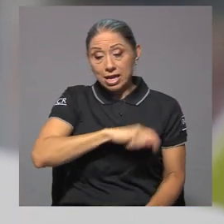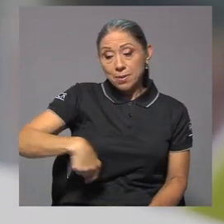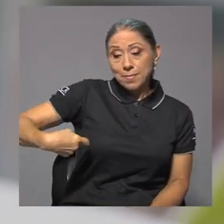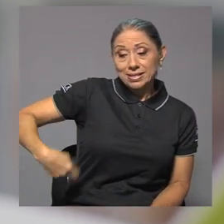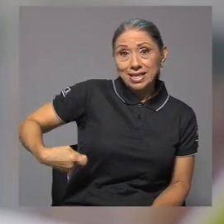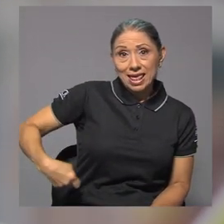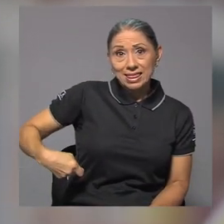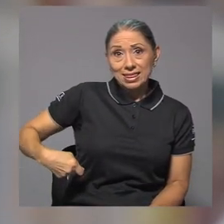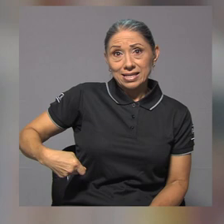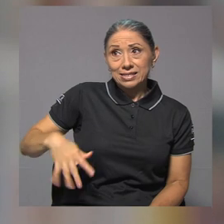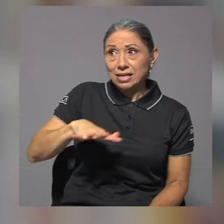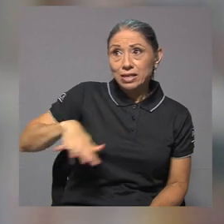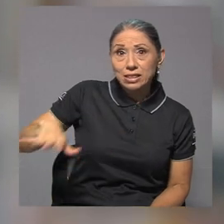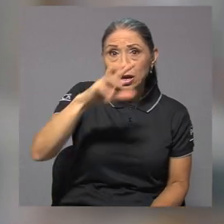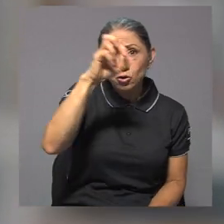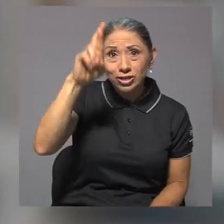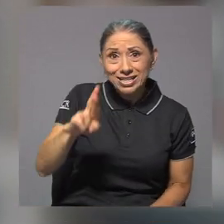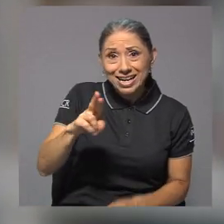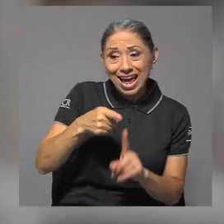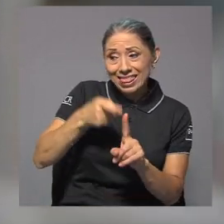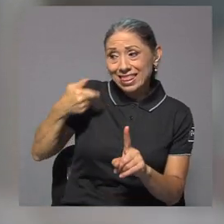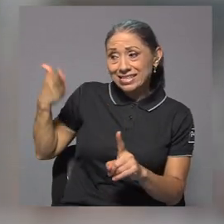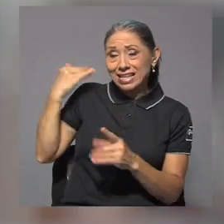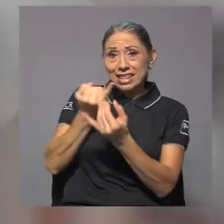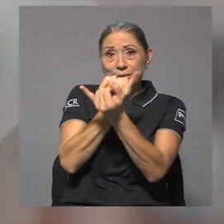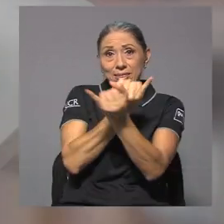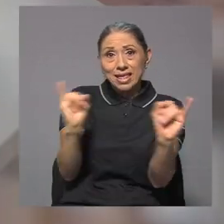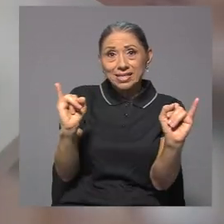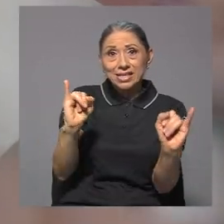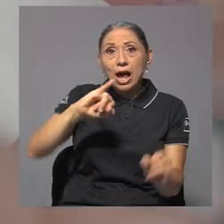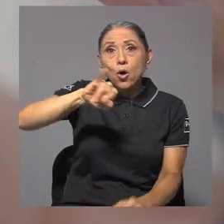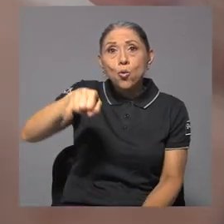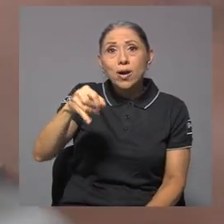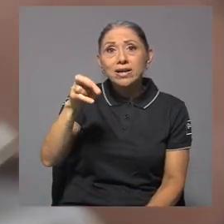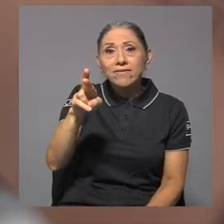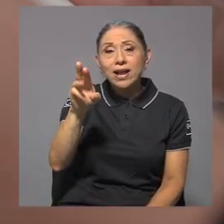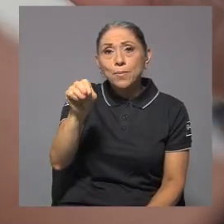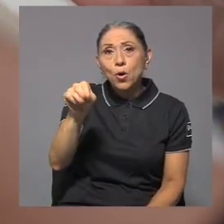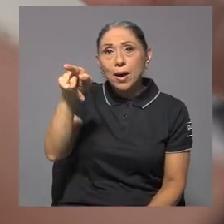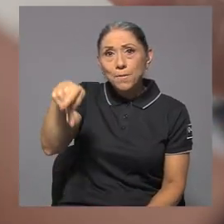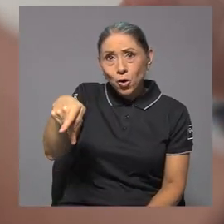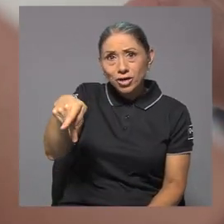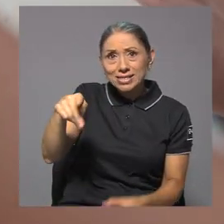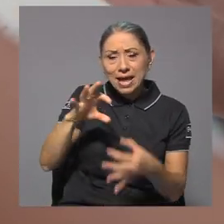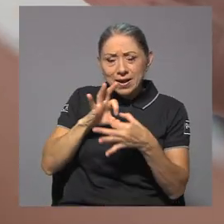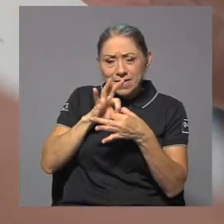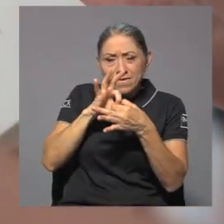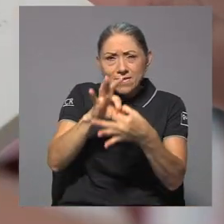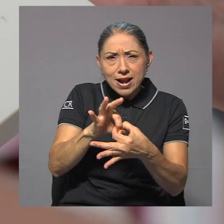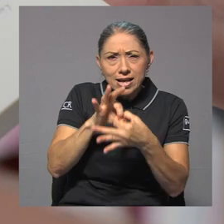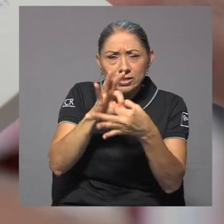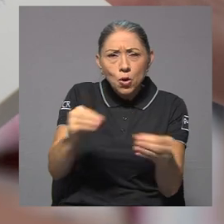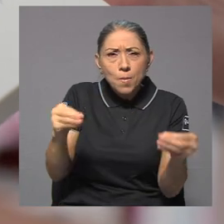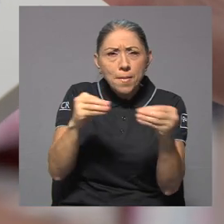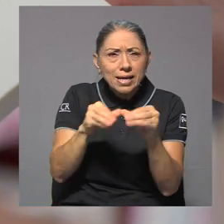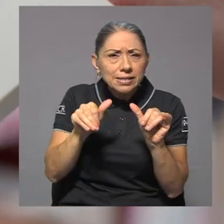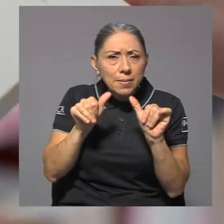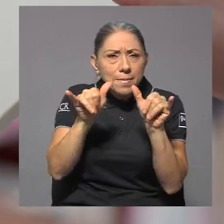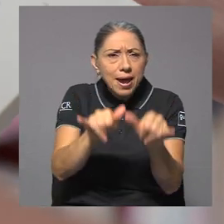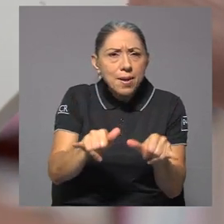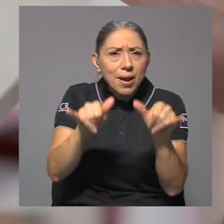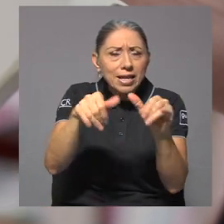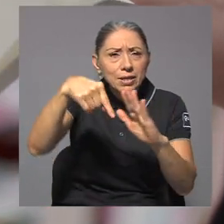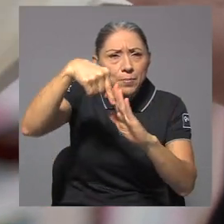gobernado a costa rica desde la independencia juanra mora porras ha sido el que ha tenido una relación más permanente